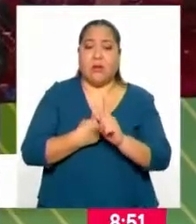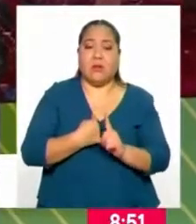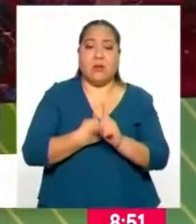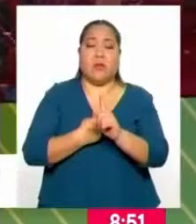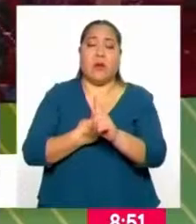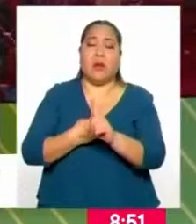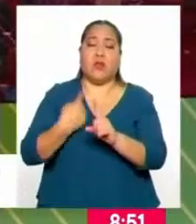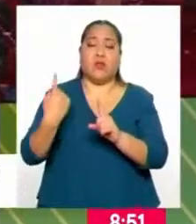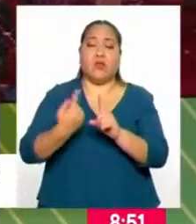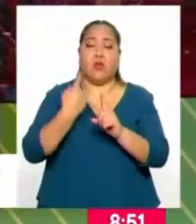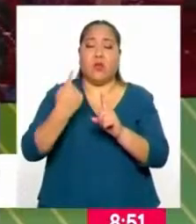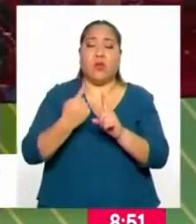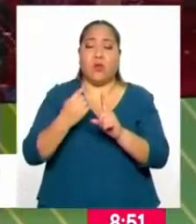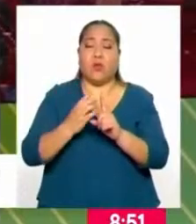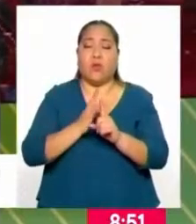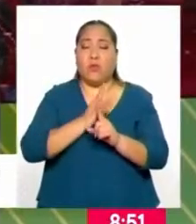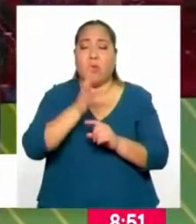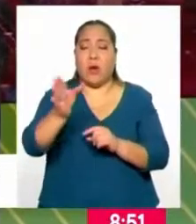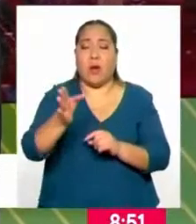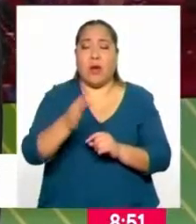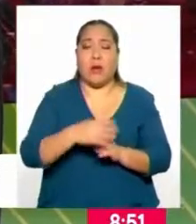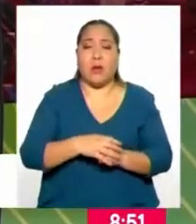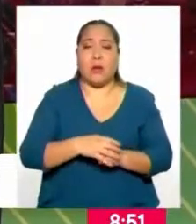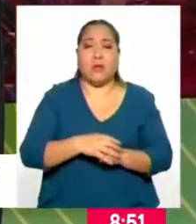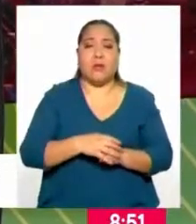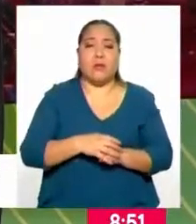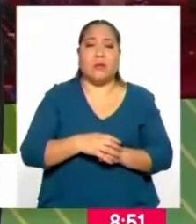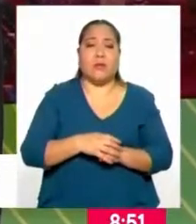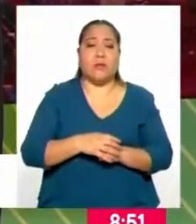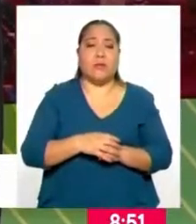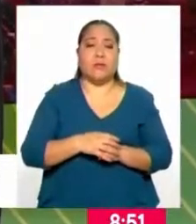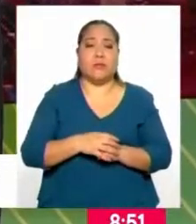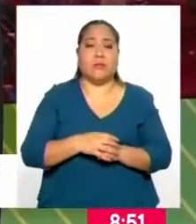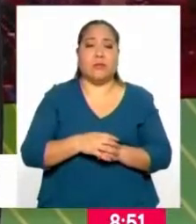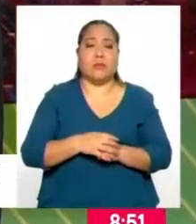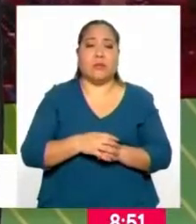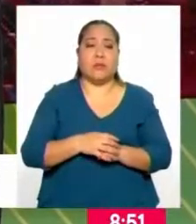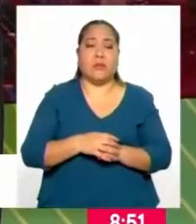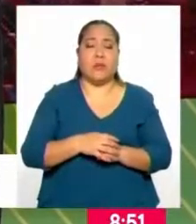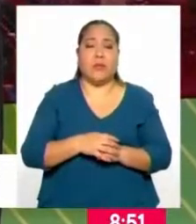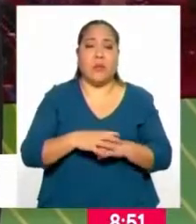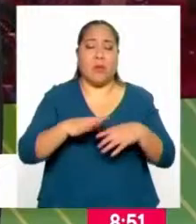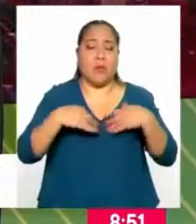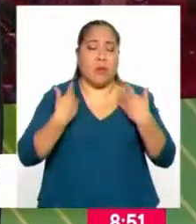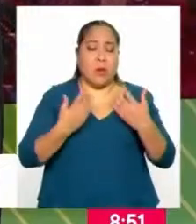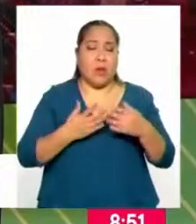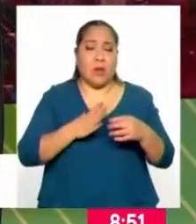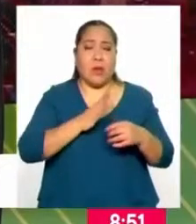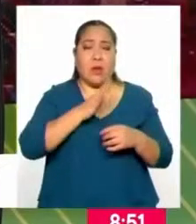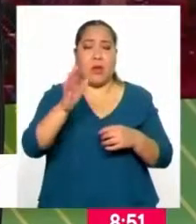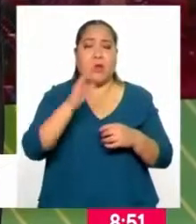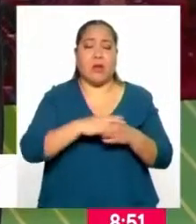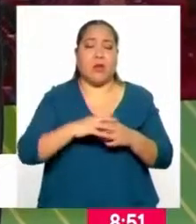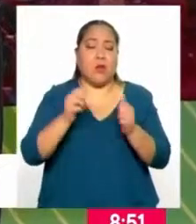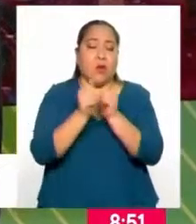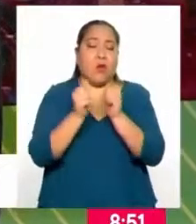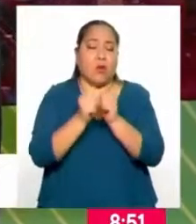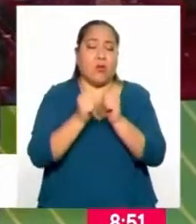pero básicamente en estas cuestiones el presidente puede ejercer su defensa total junto al abogado